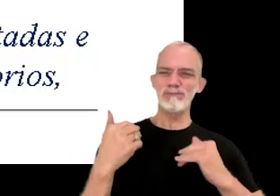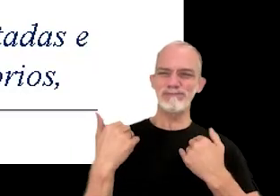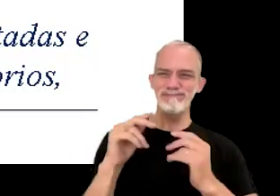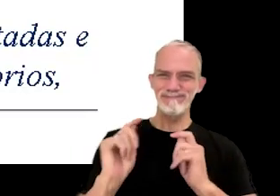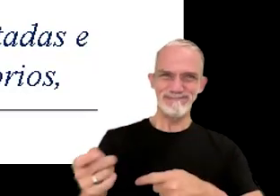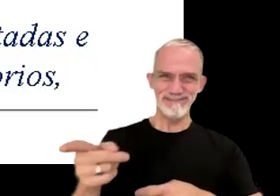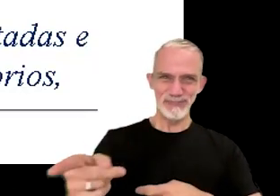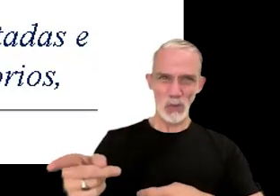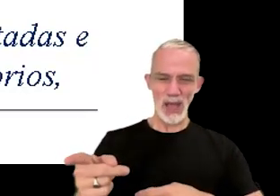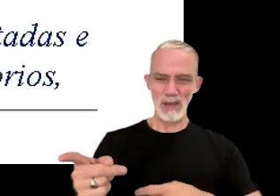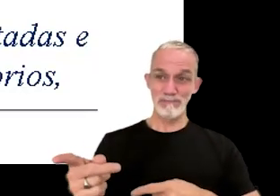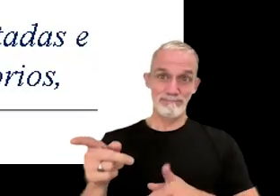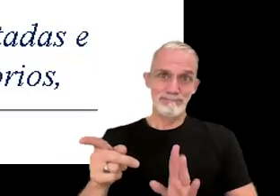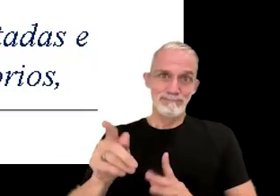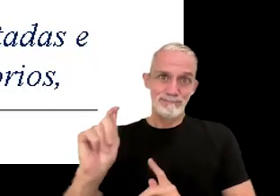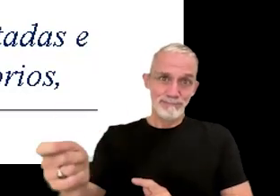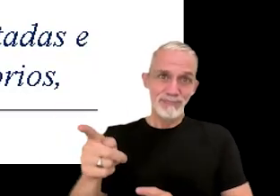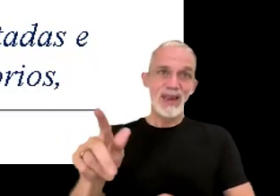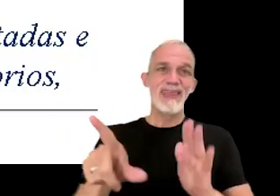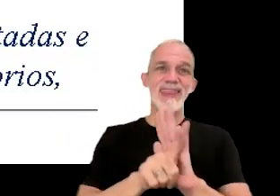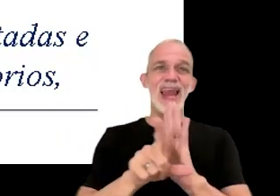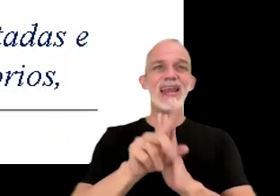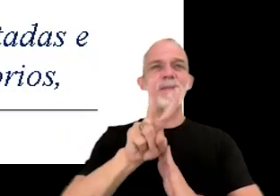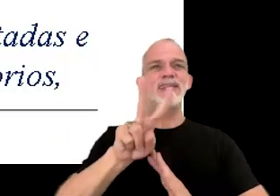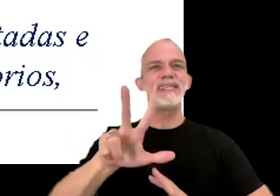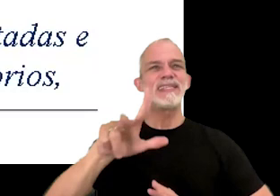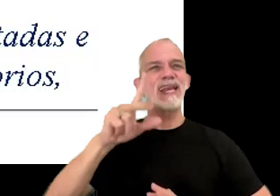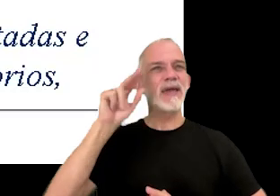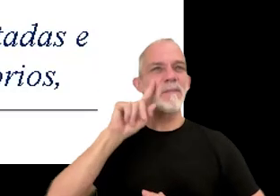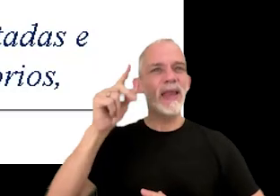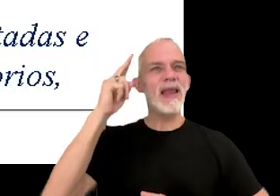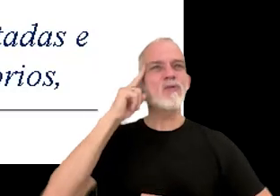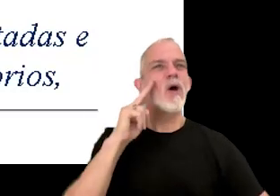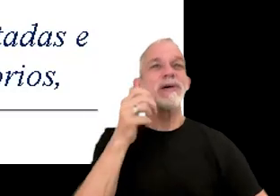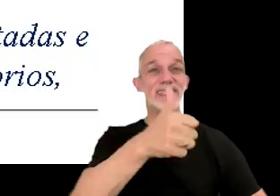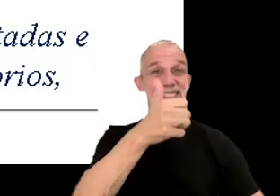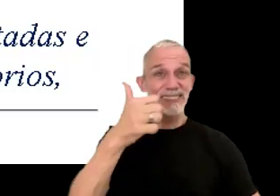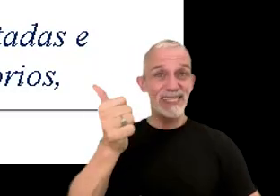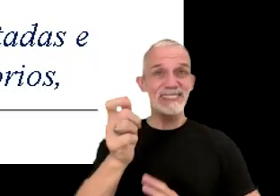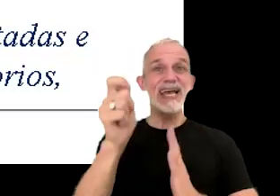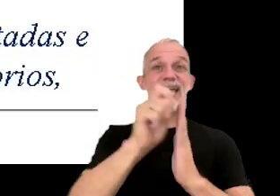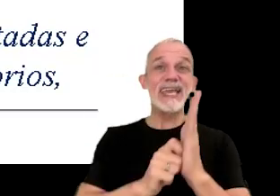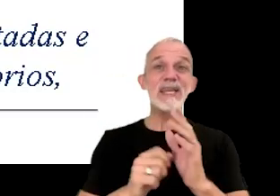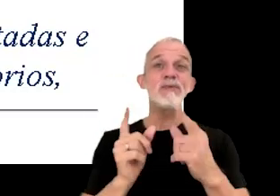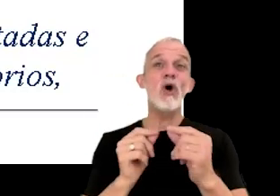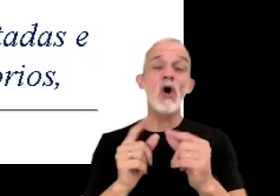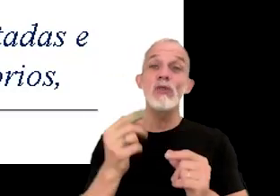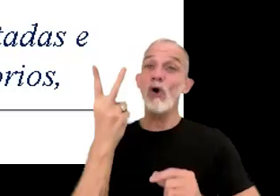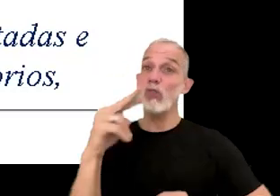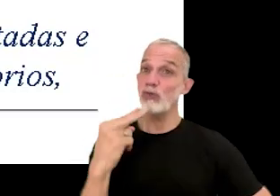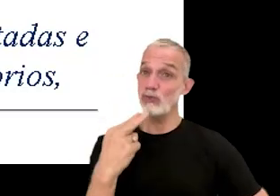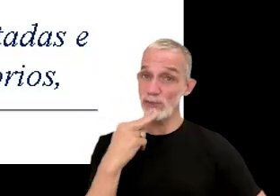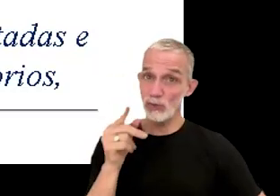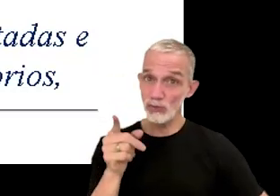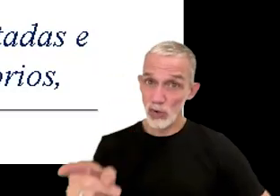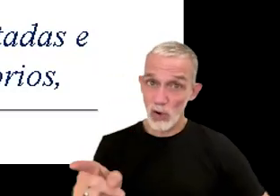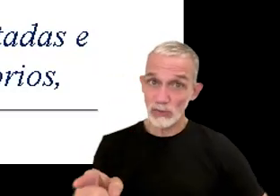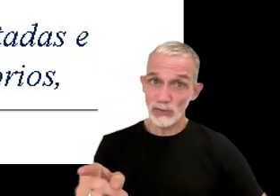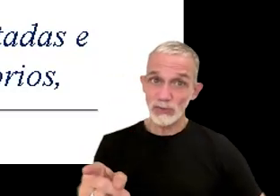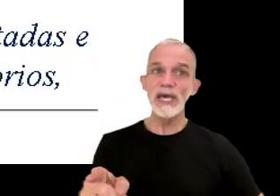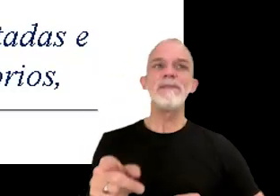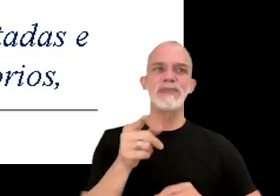y participaciones de la ley 23.966, inscripto con el código 211,